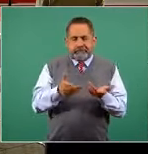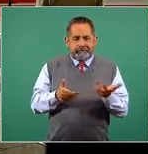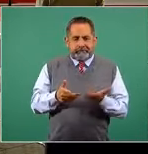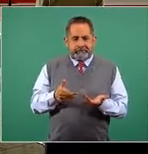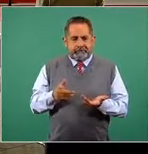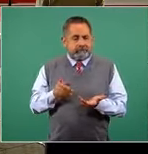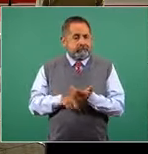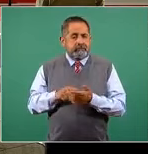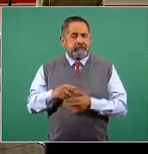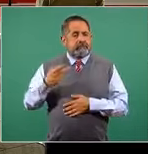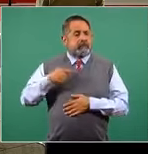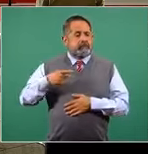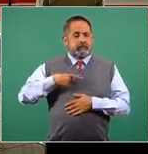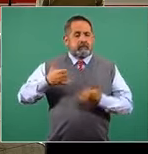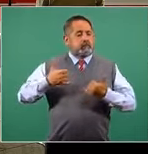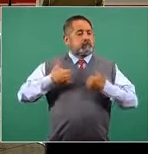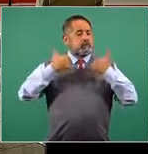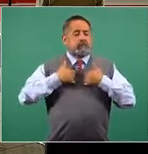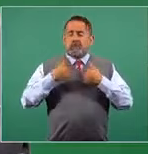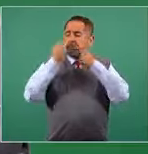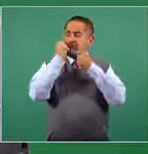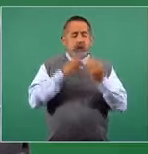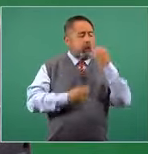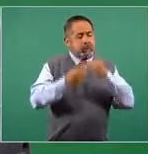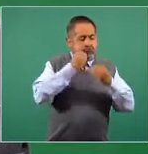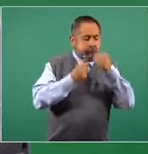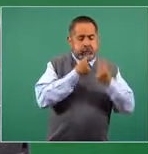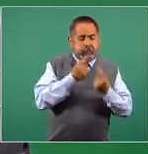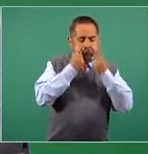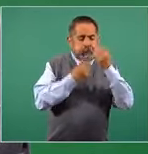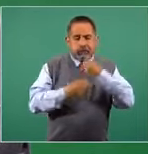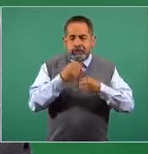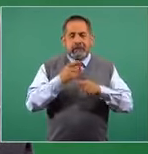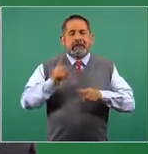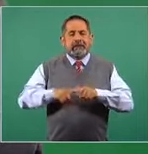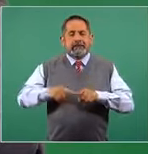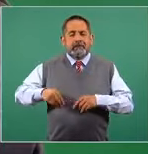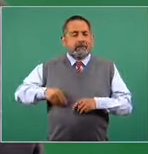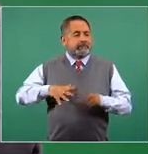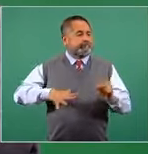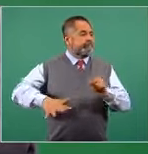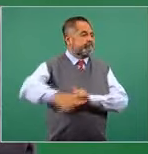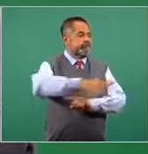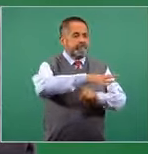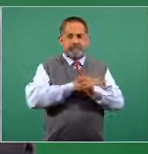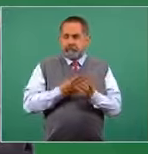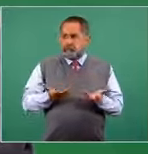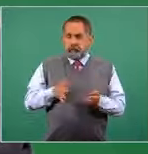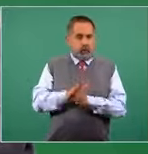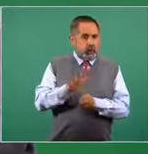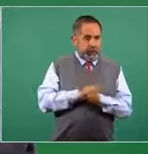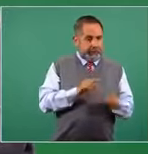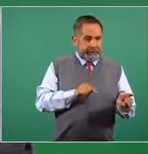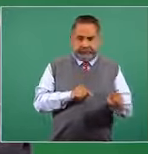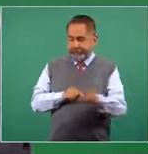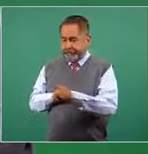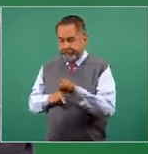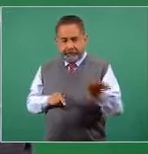de las personas adolescentes y niñas y niños. Es culpa del ambiente alimentario que está repleto